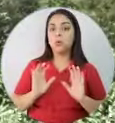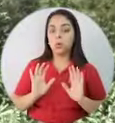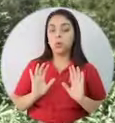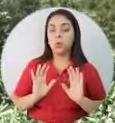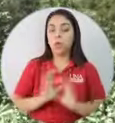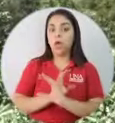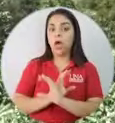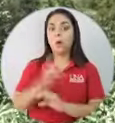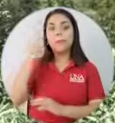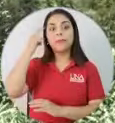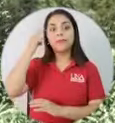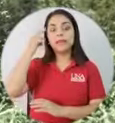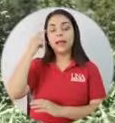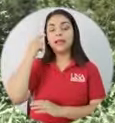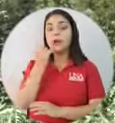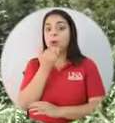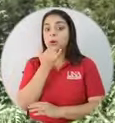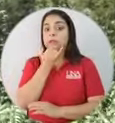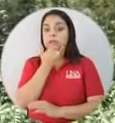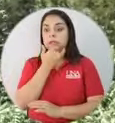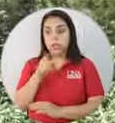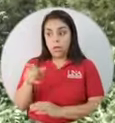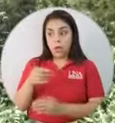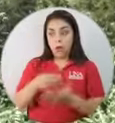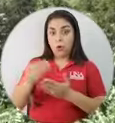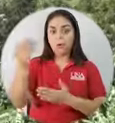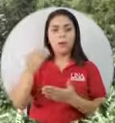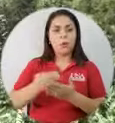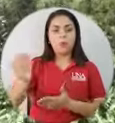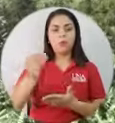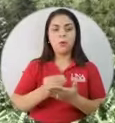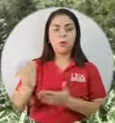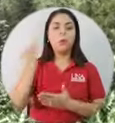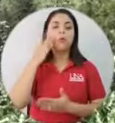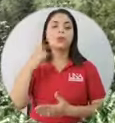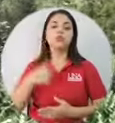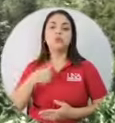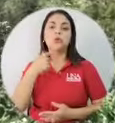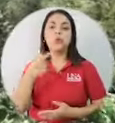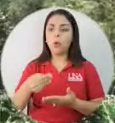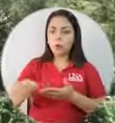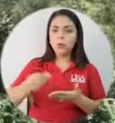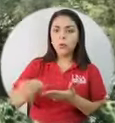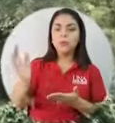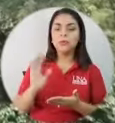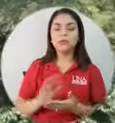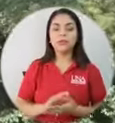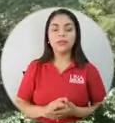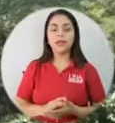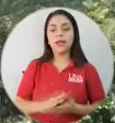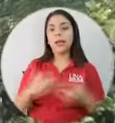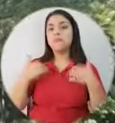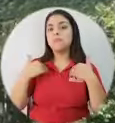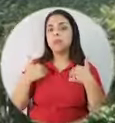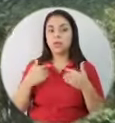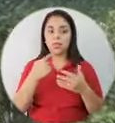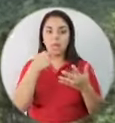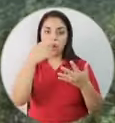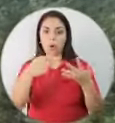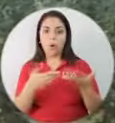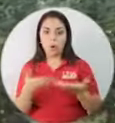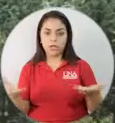correr el riesgo de suponer que el consumidor va a aceptar a priori mi producto solamente porque yo digo que tiene